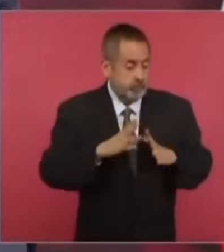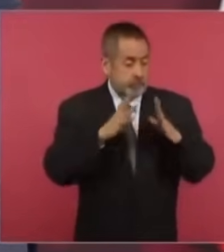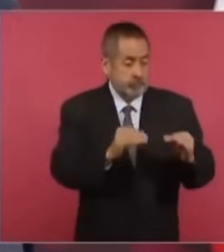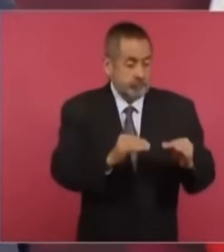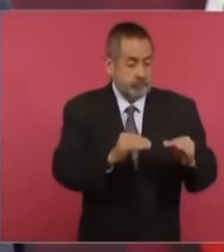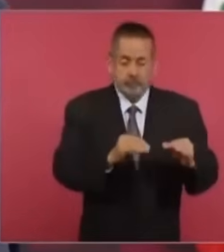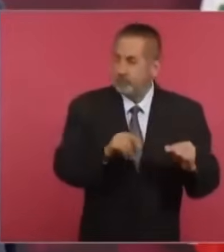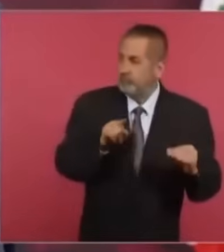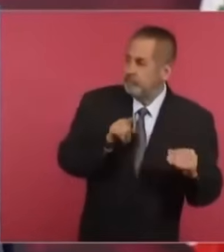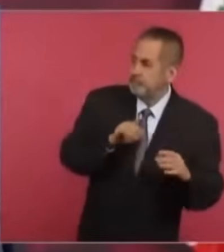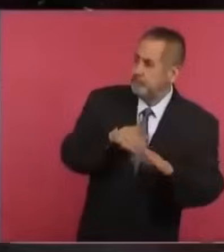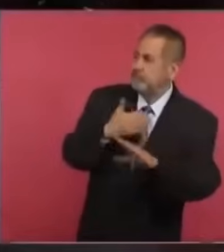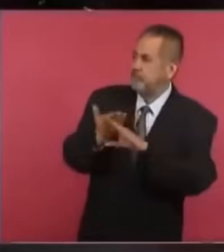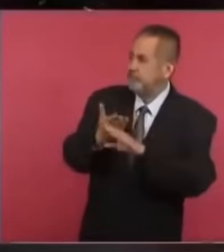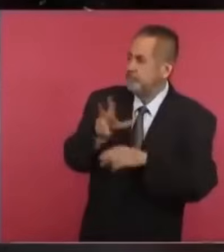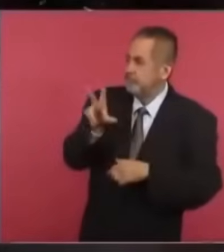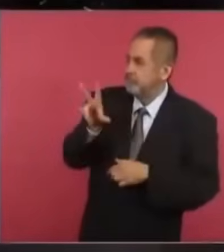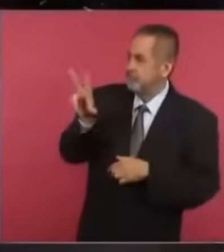Cárdenas.